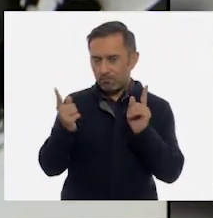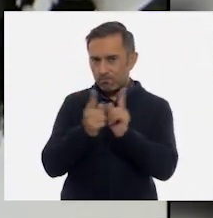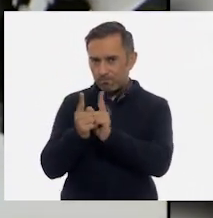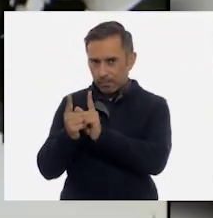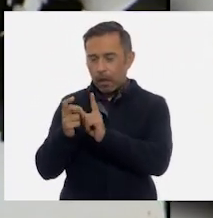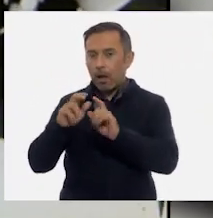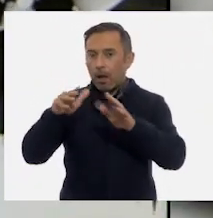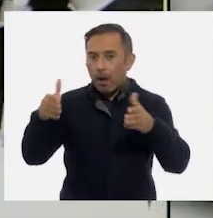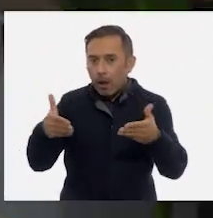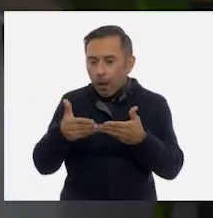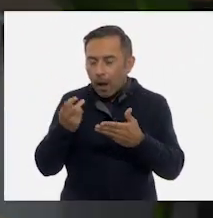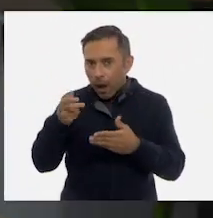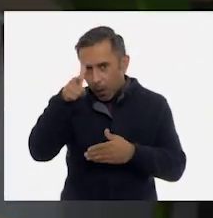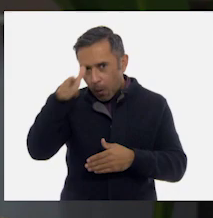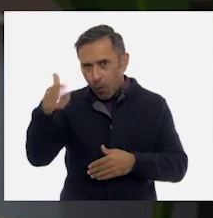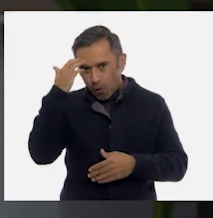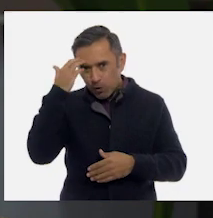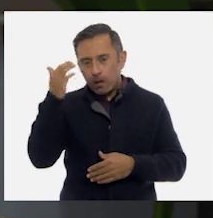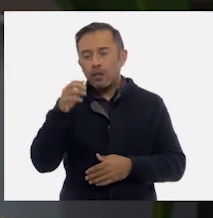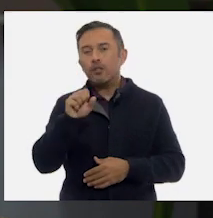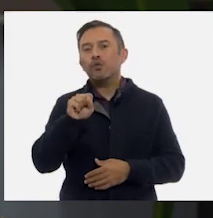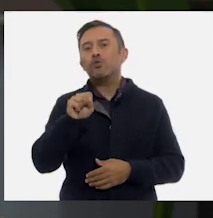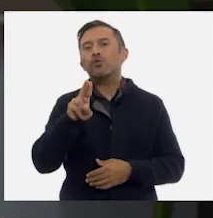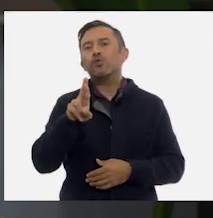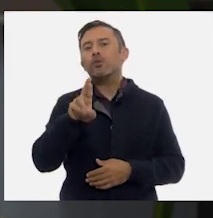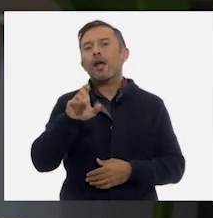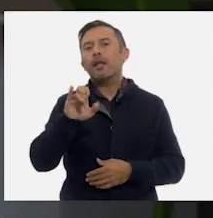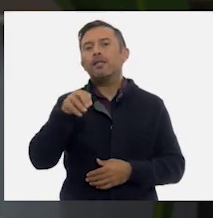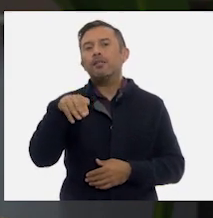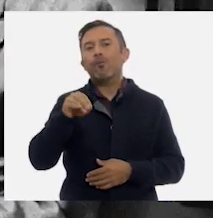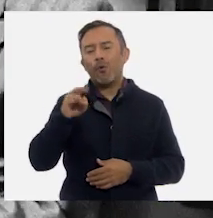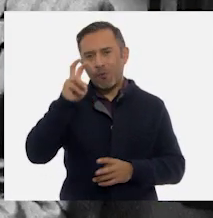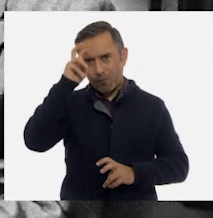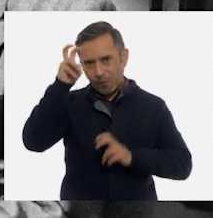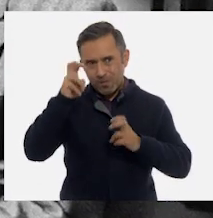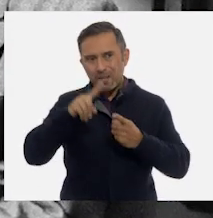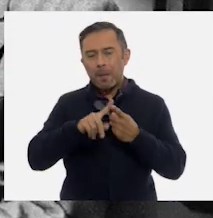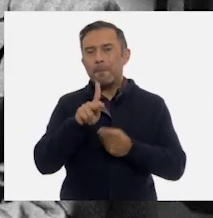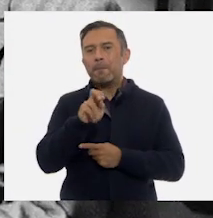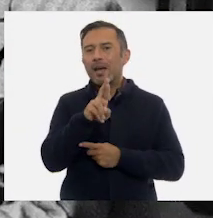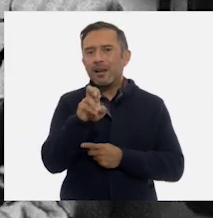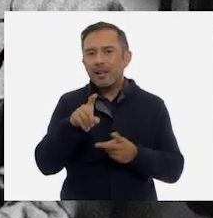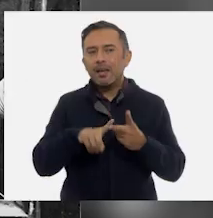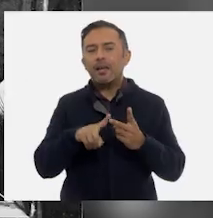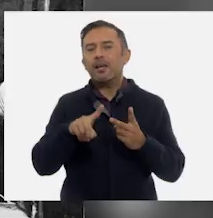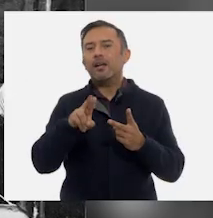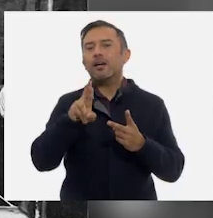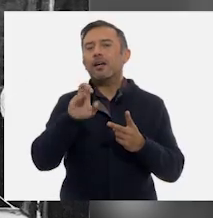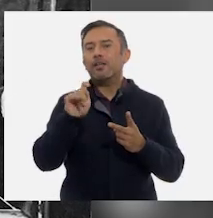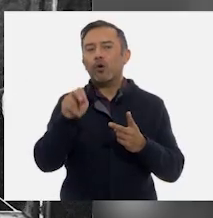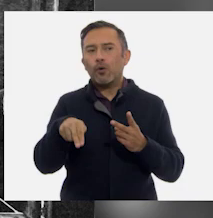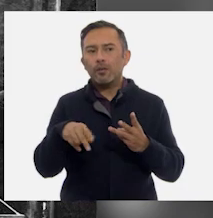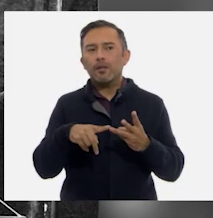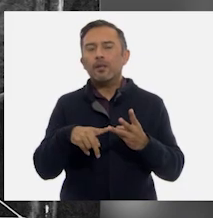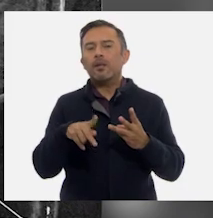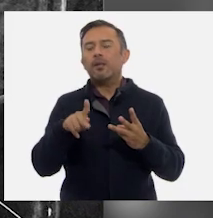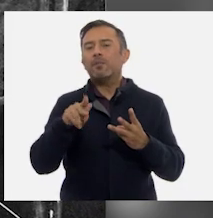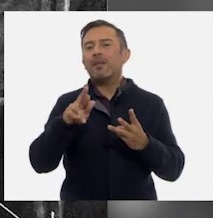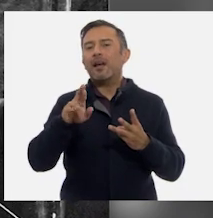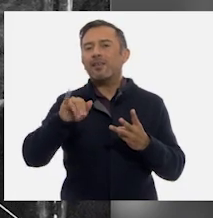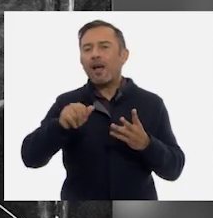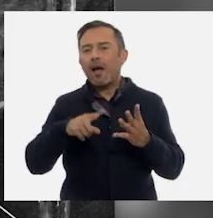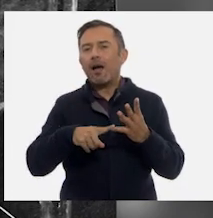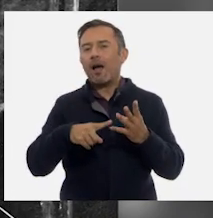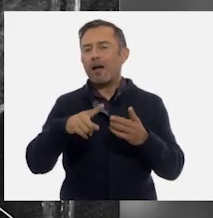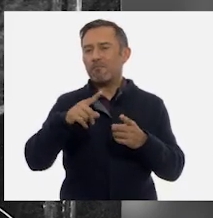el surrealismo de una manera muy importante, con Perret, con Breton, Picabia, en